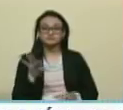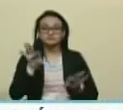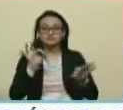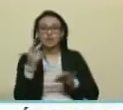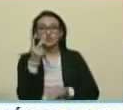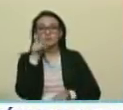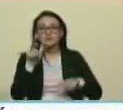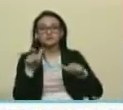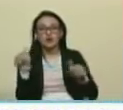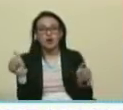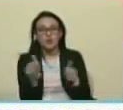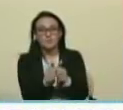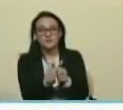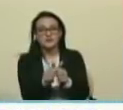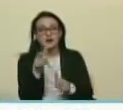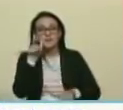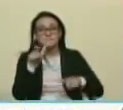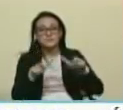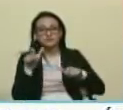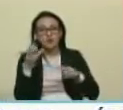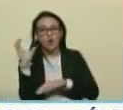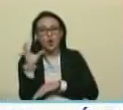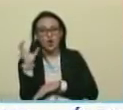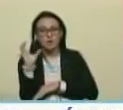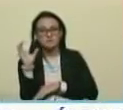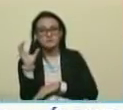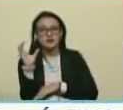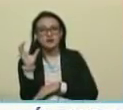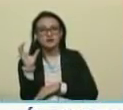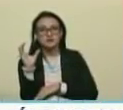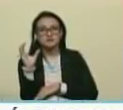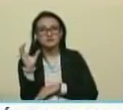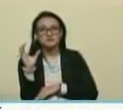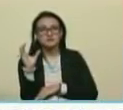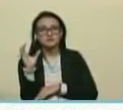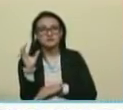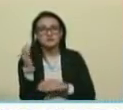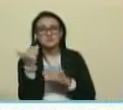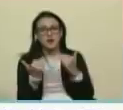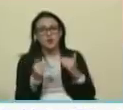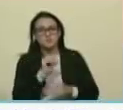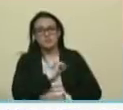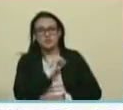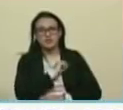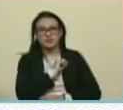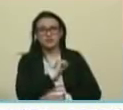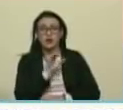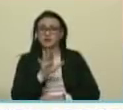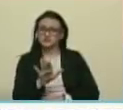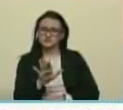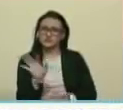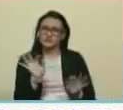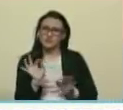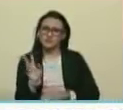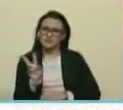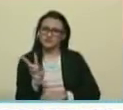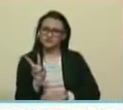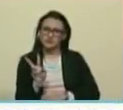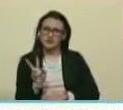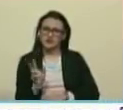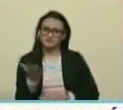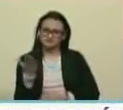que acompañaran a estos funcionarios colombianos y se les bajara un poquito el miedo. Así es Venezuela. Así vamos a seguir